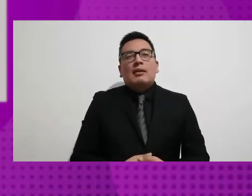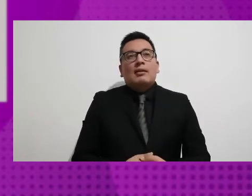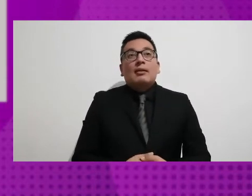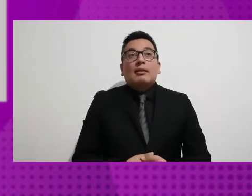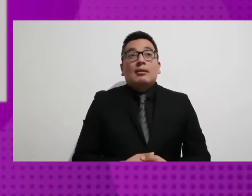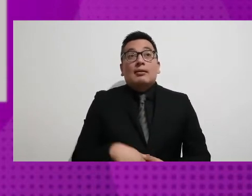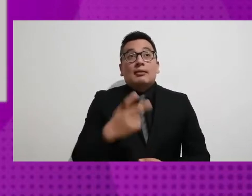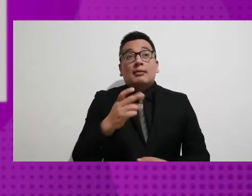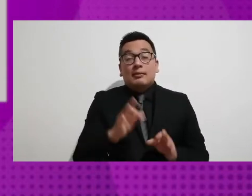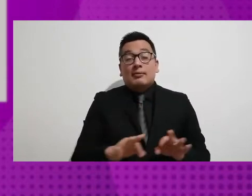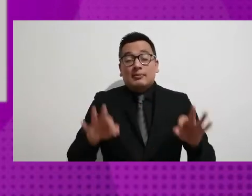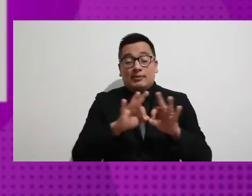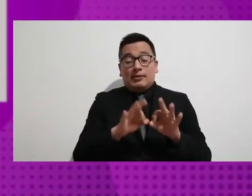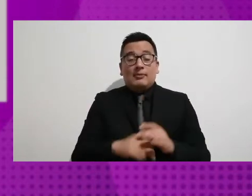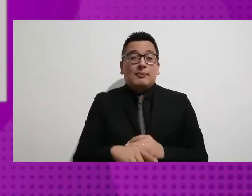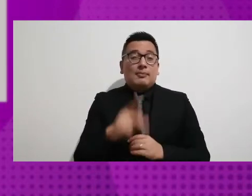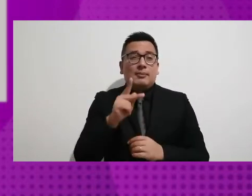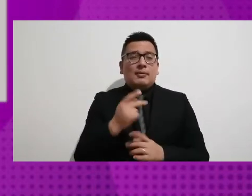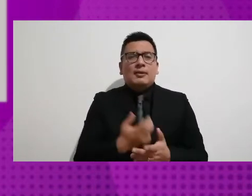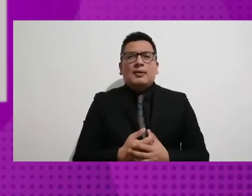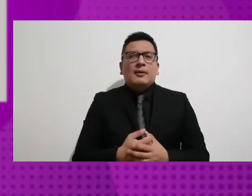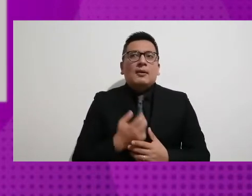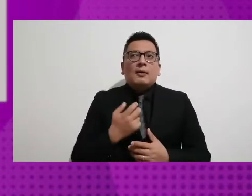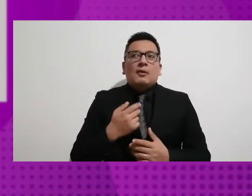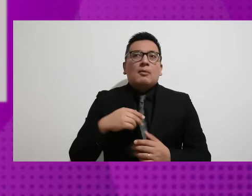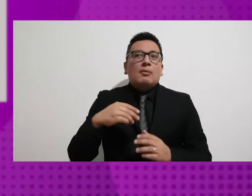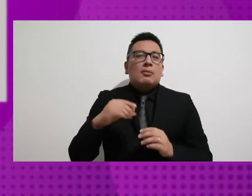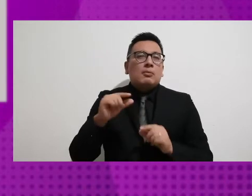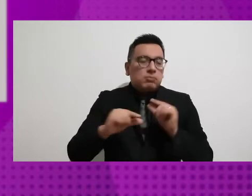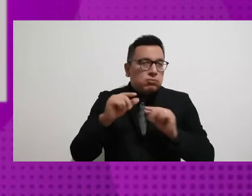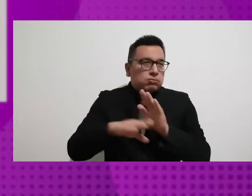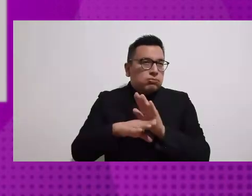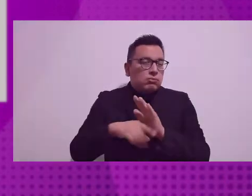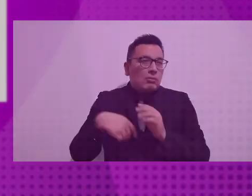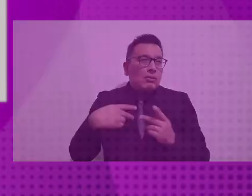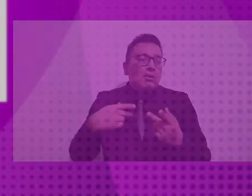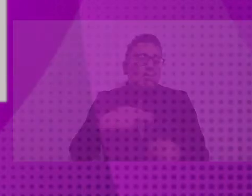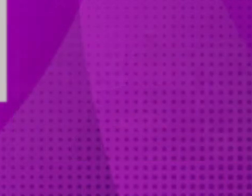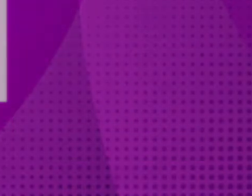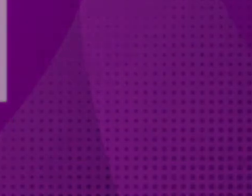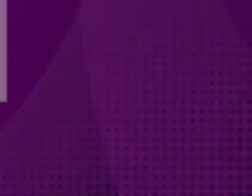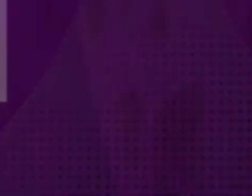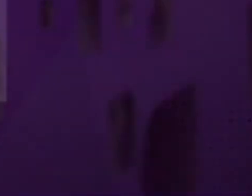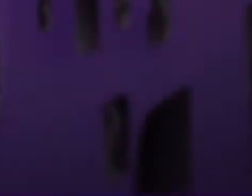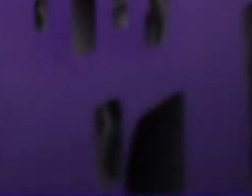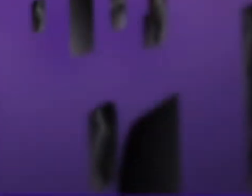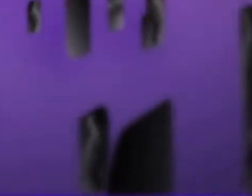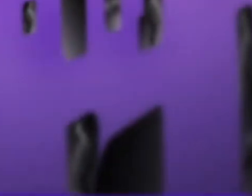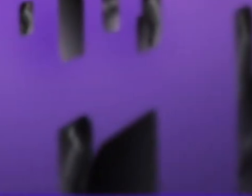tanto en el IEC como en el INE, pues no ha traído más que buenos resultados y buenas cuentas para la ciudadanía de